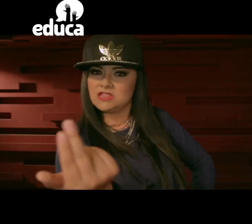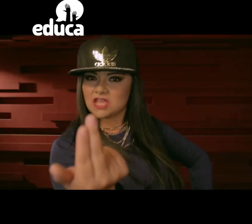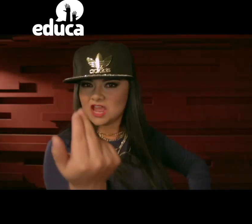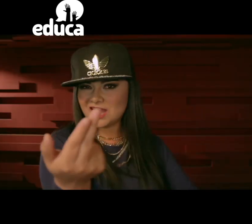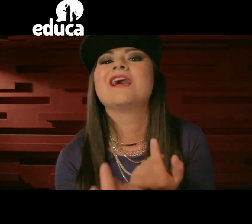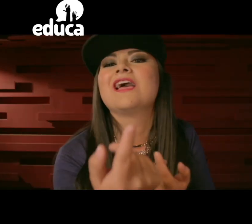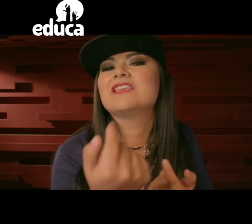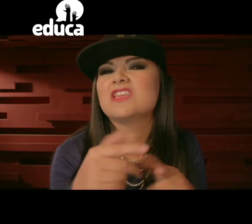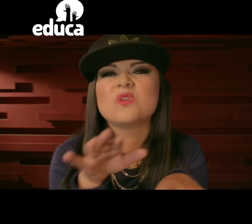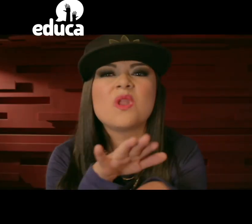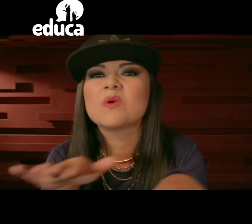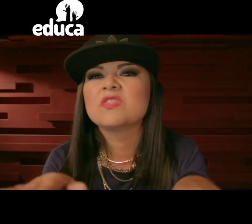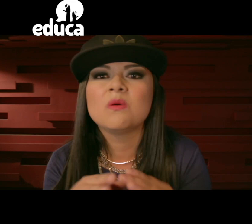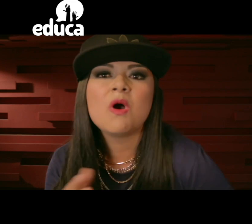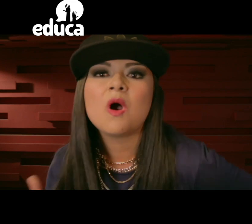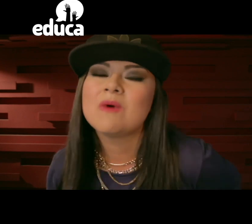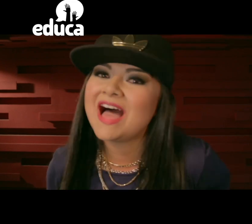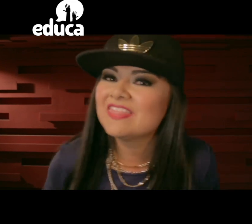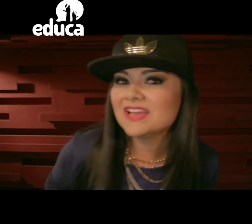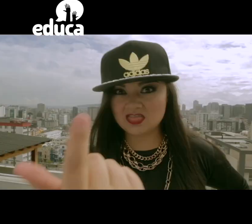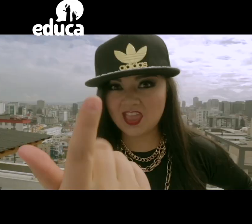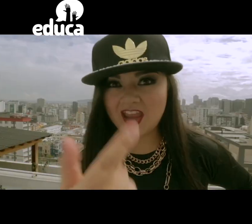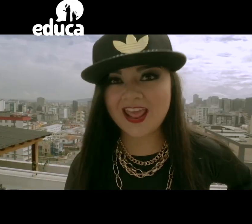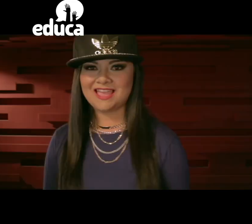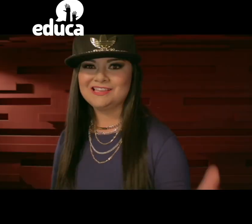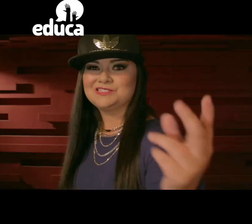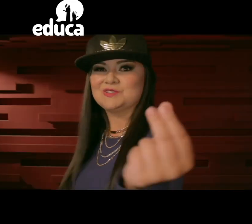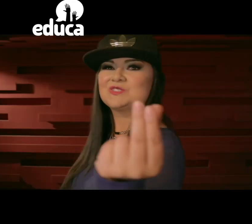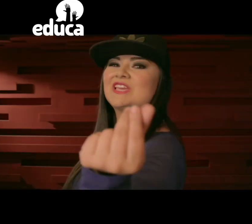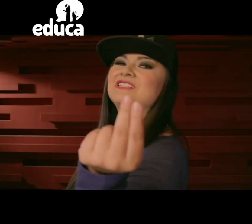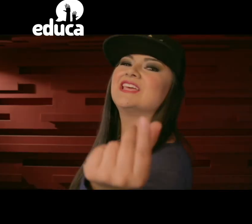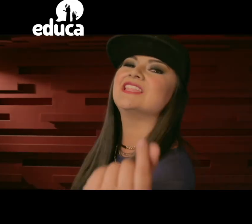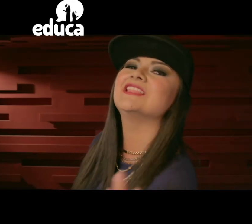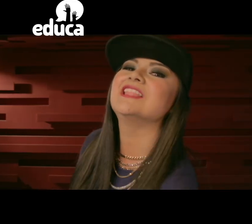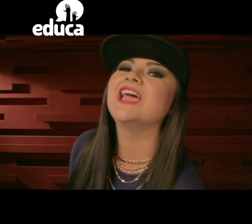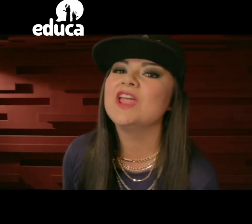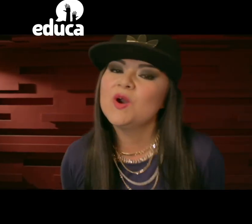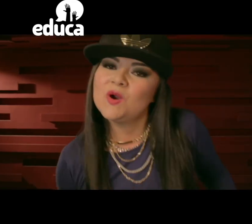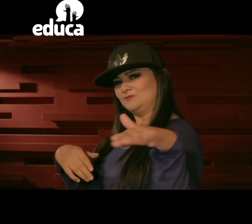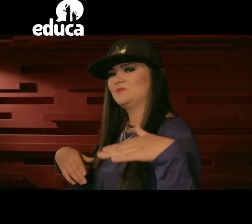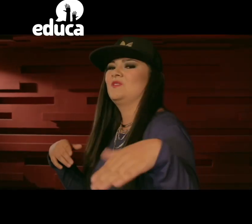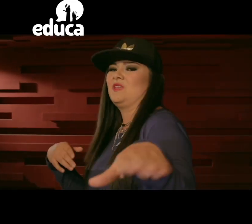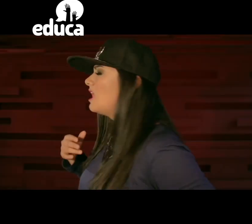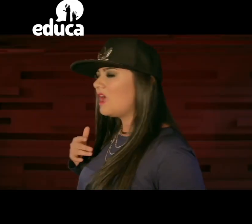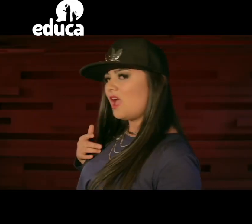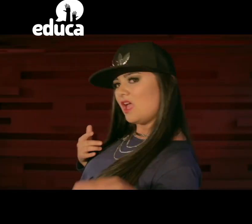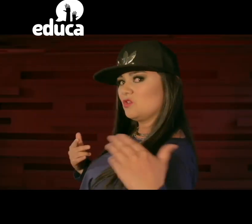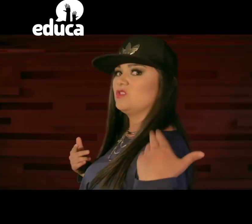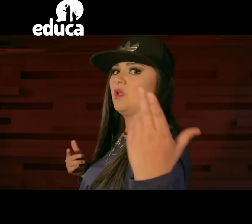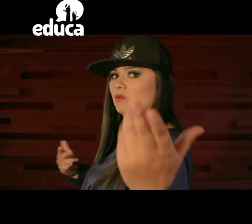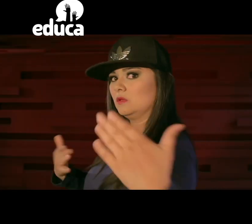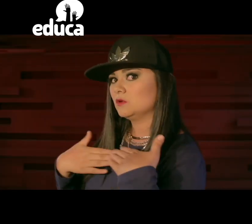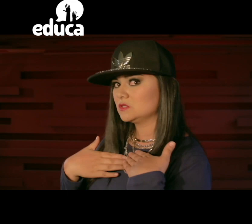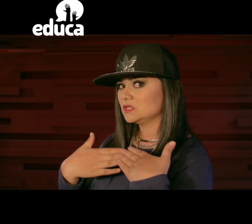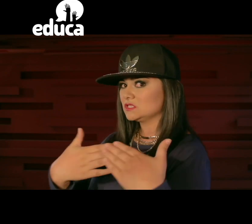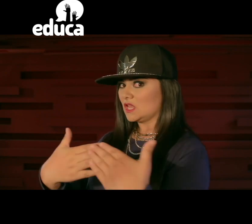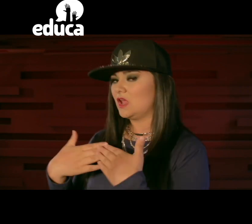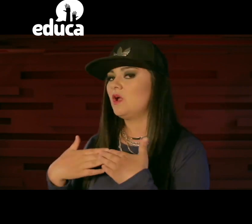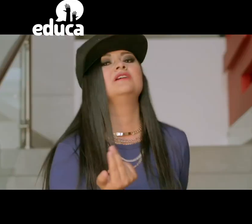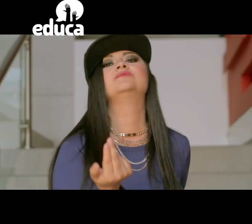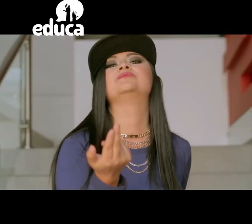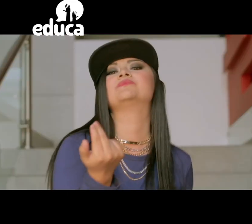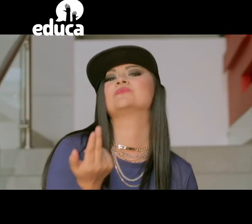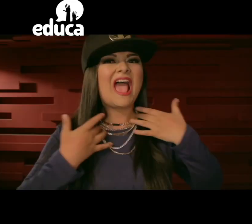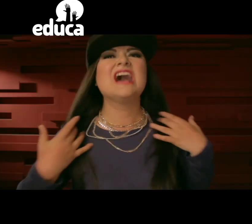pueda entregar más a las personas, de que puedan conocerme cómo soy yo, de que pueda yo con melodías